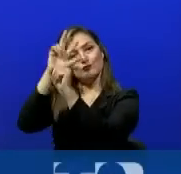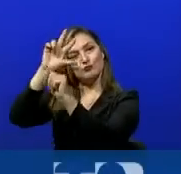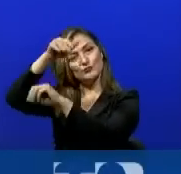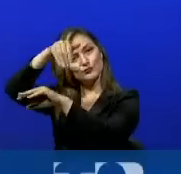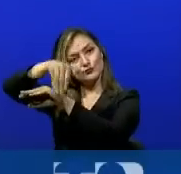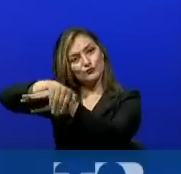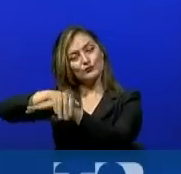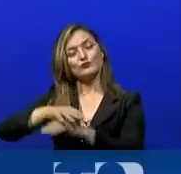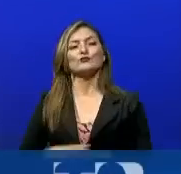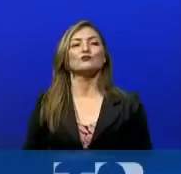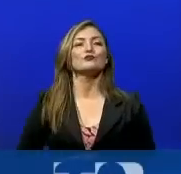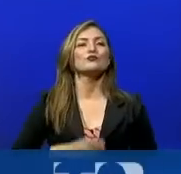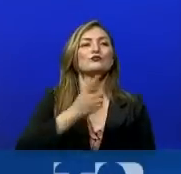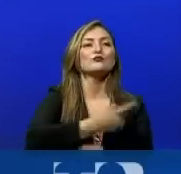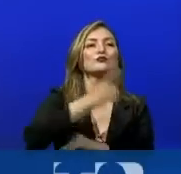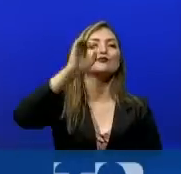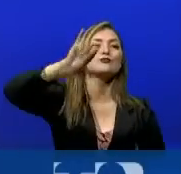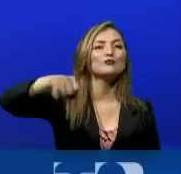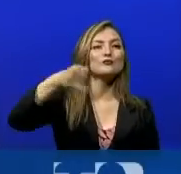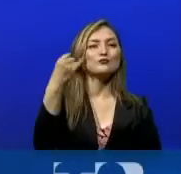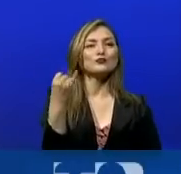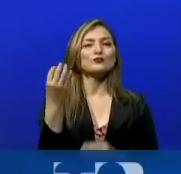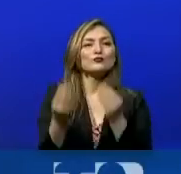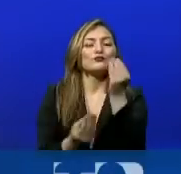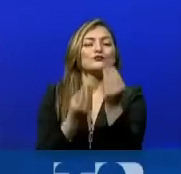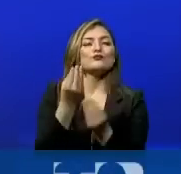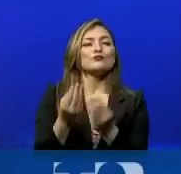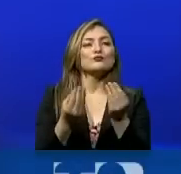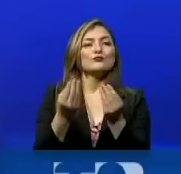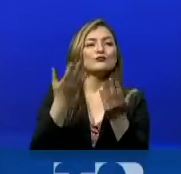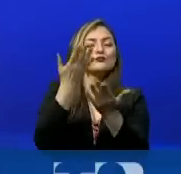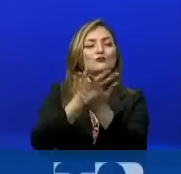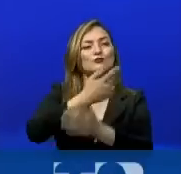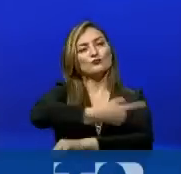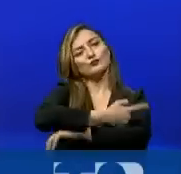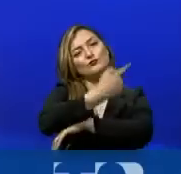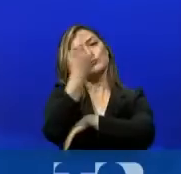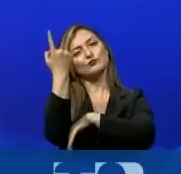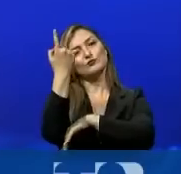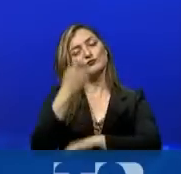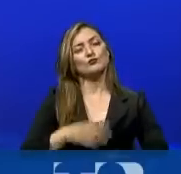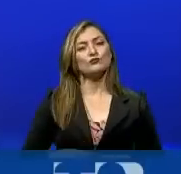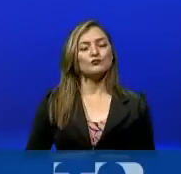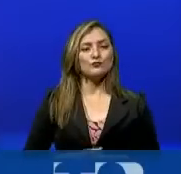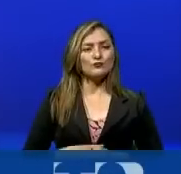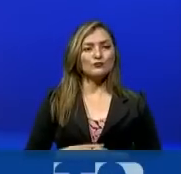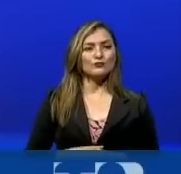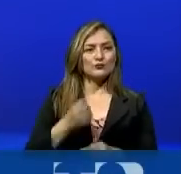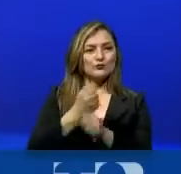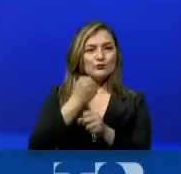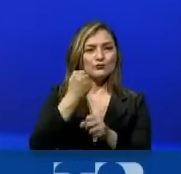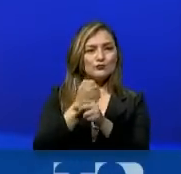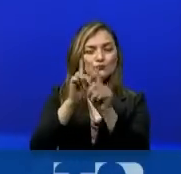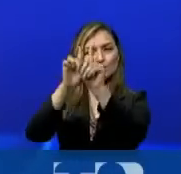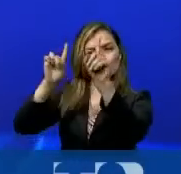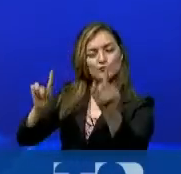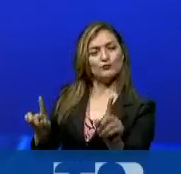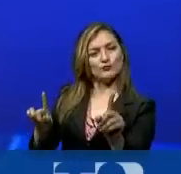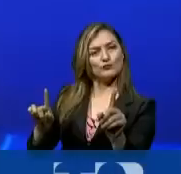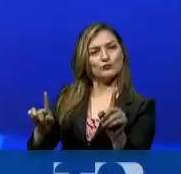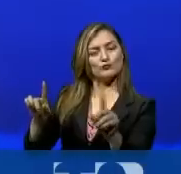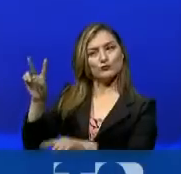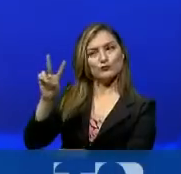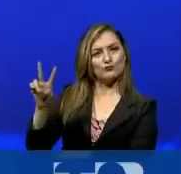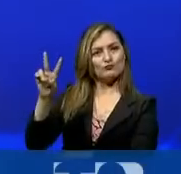3 de la tarde, e igualmente los días jueves. Y vamos a poner en consideración el CARE en los próximos días, también conjugar con el trabajo virtual para poder sesionar